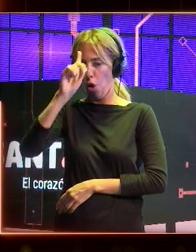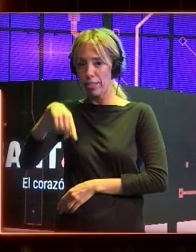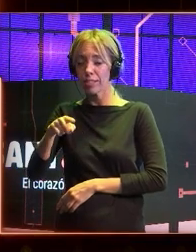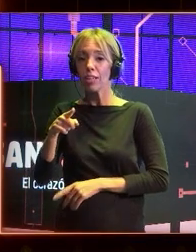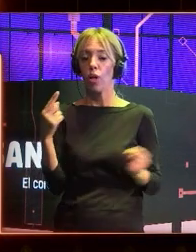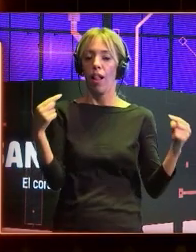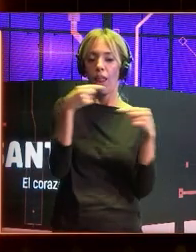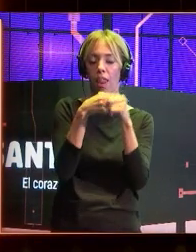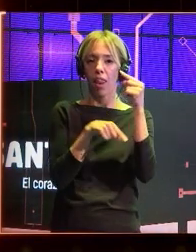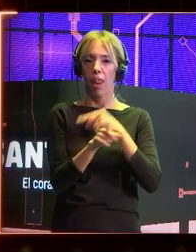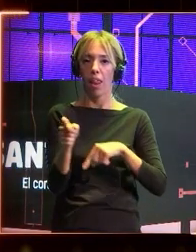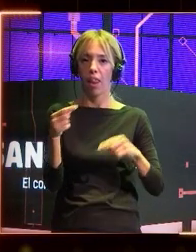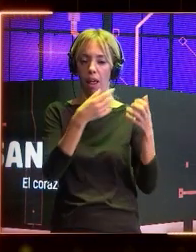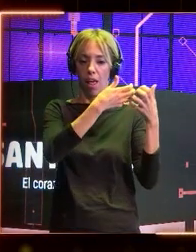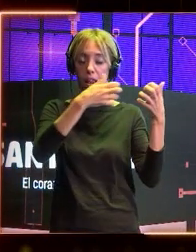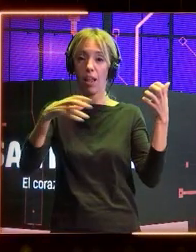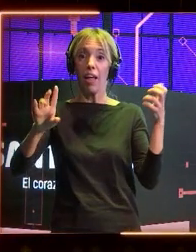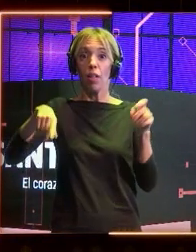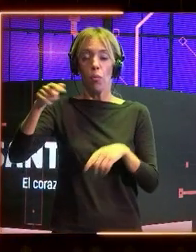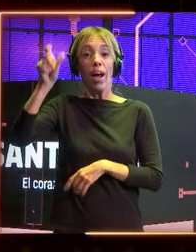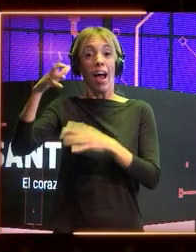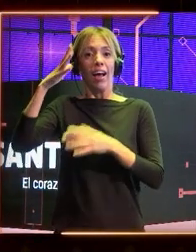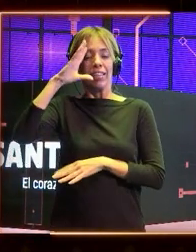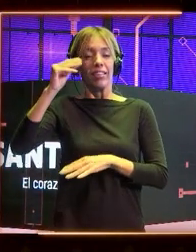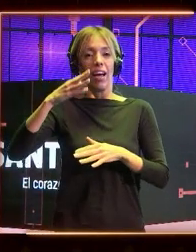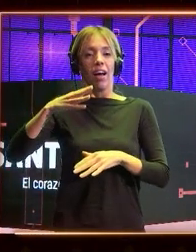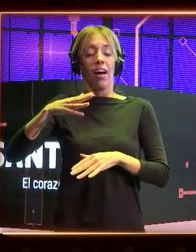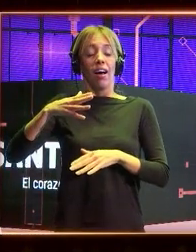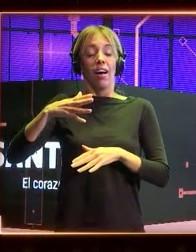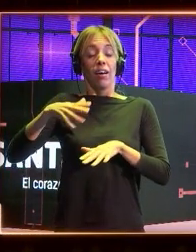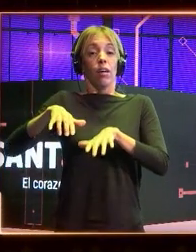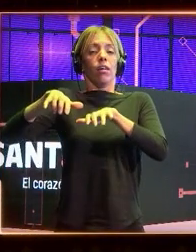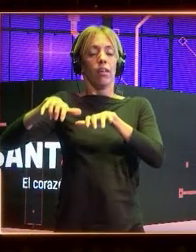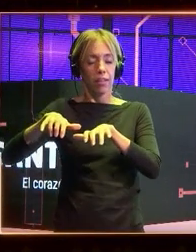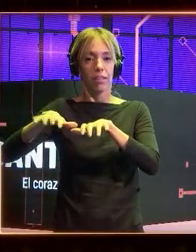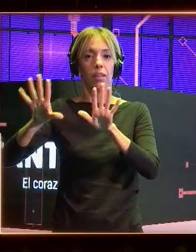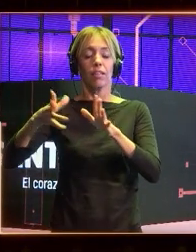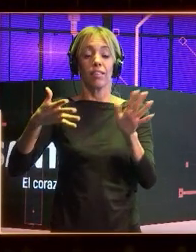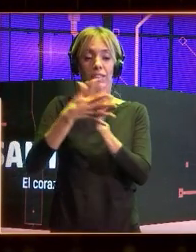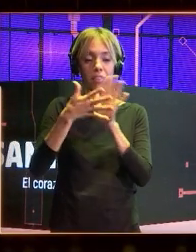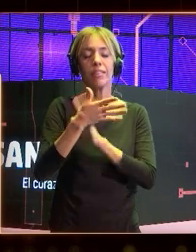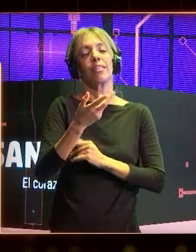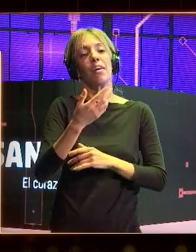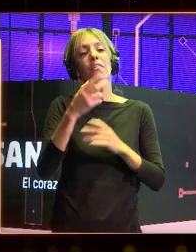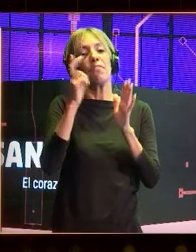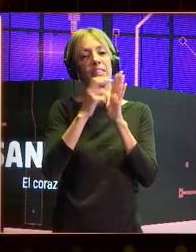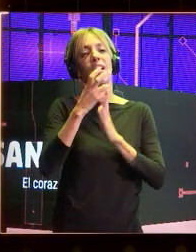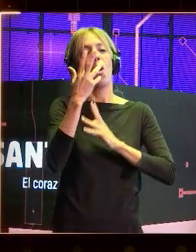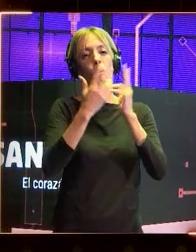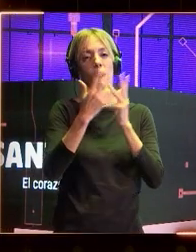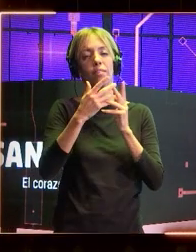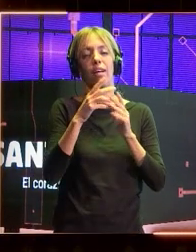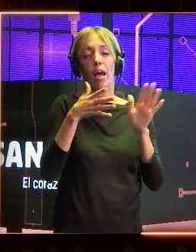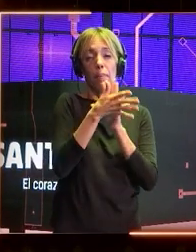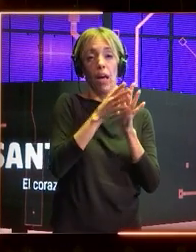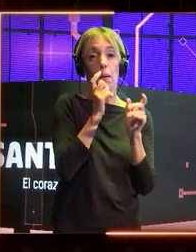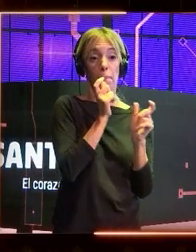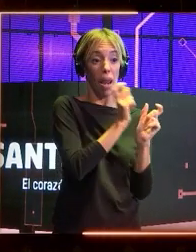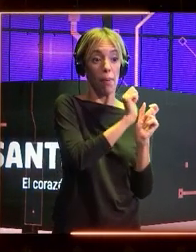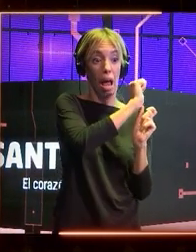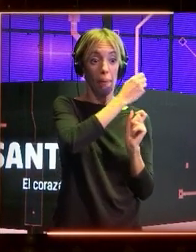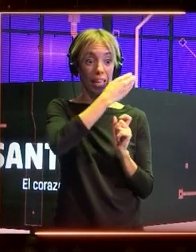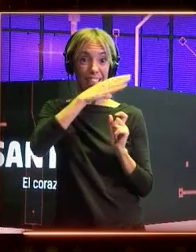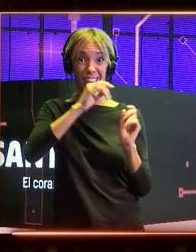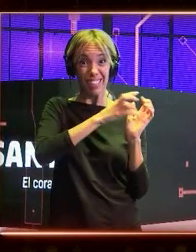zigzagueando y luego se seca el sudor de su frente artificial y dice es un desafío complicado explicar la física cuántica usando palabras que comienzan secuencialmente